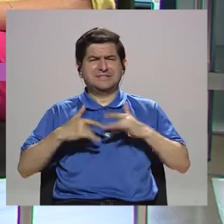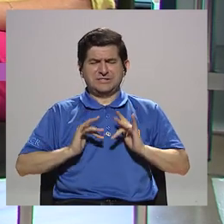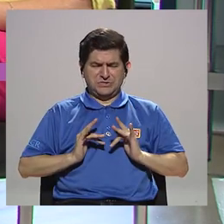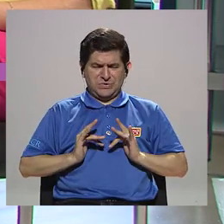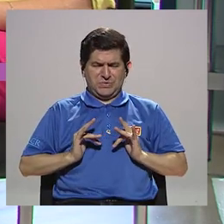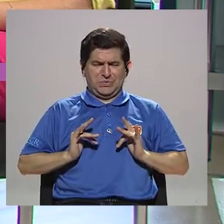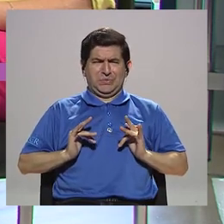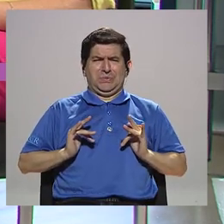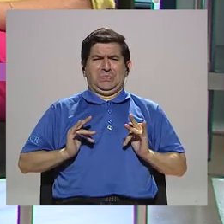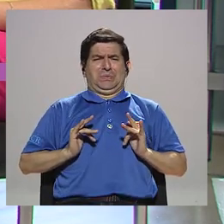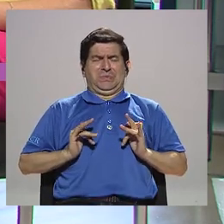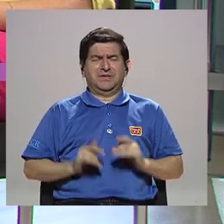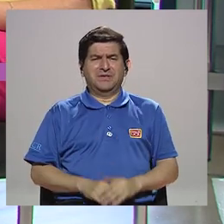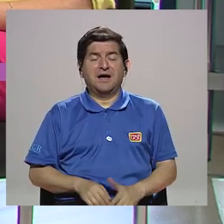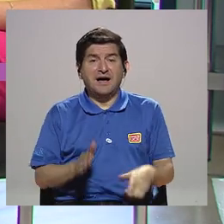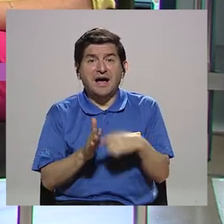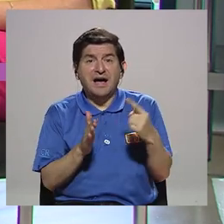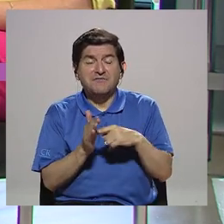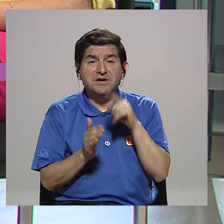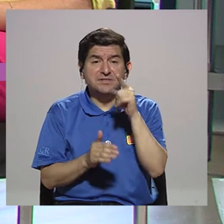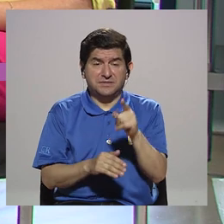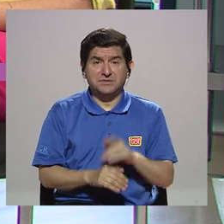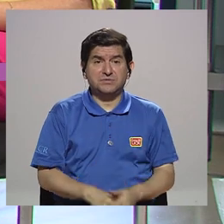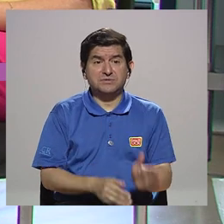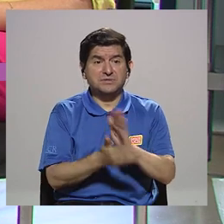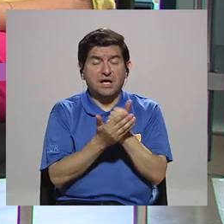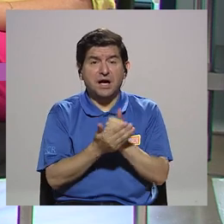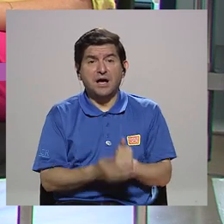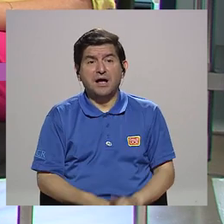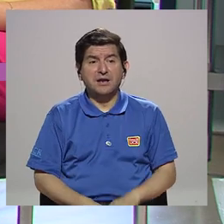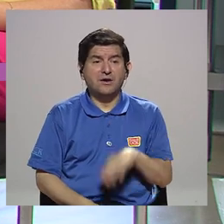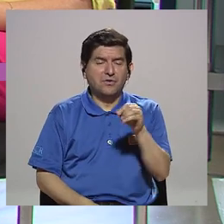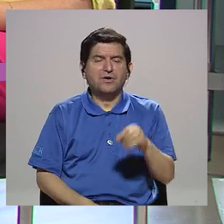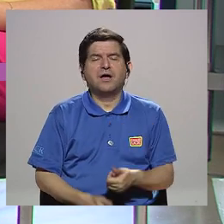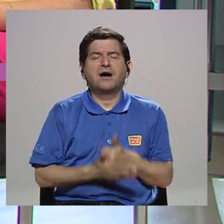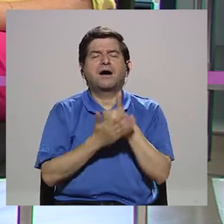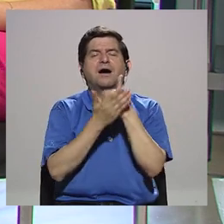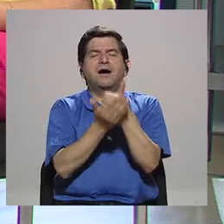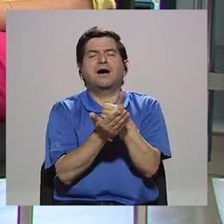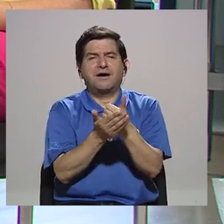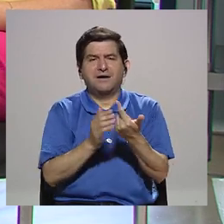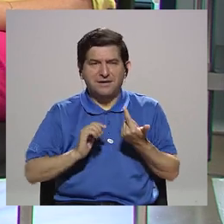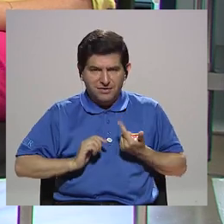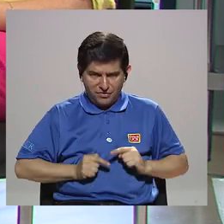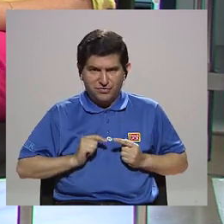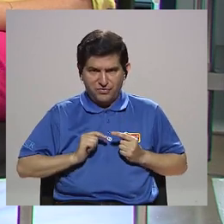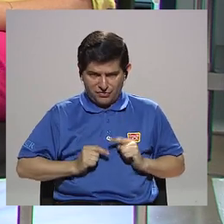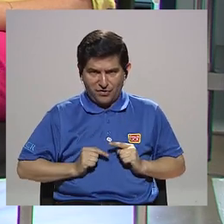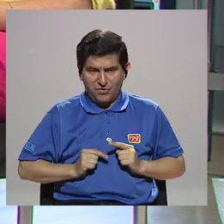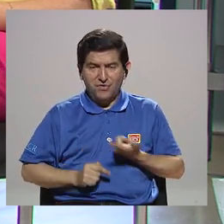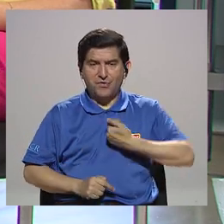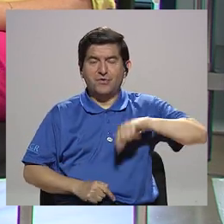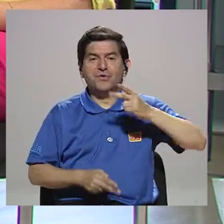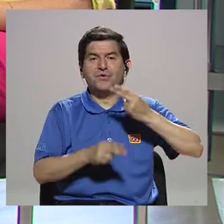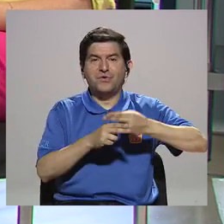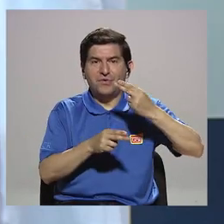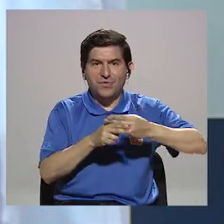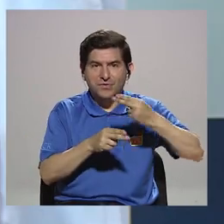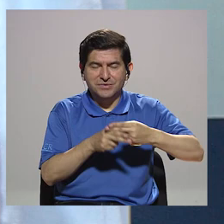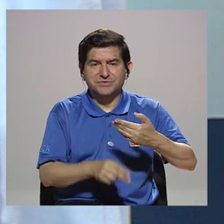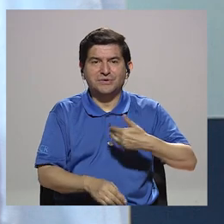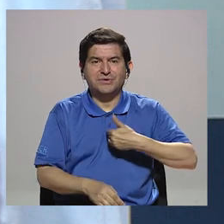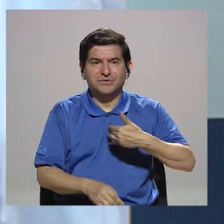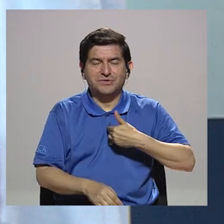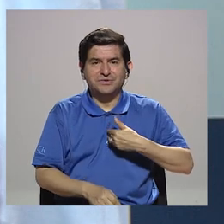sensación de vacío, que inclusive hay veces vos tomás algo y más bien te alivia. Es un dolor que nosotros le